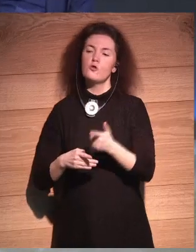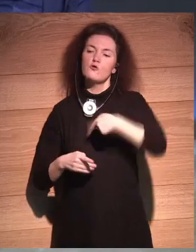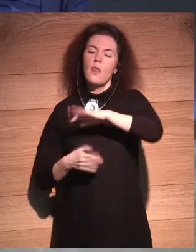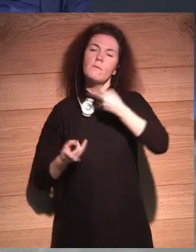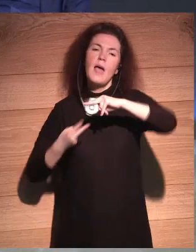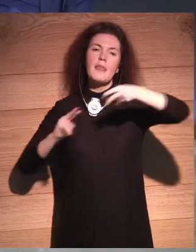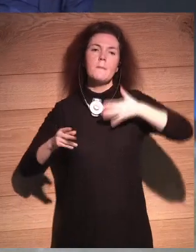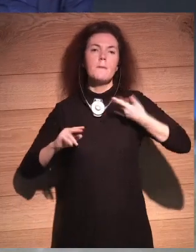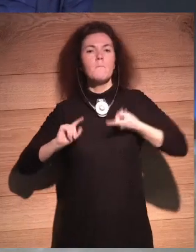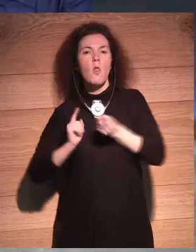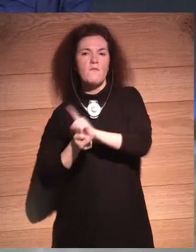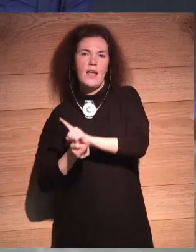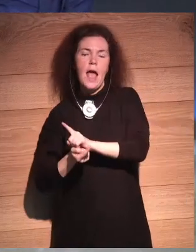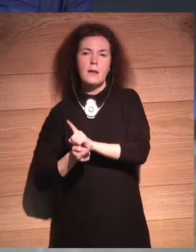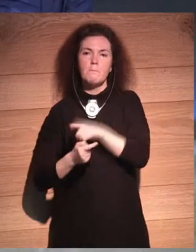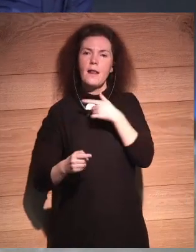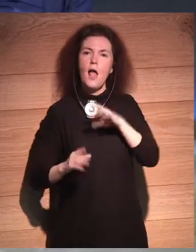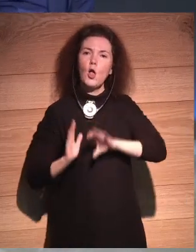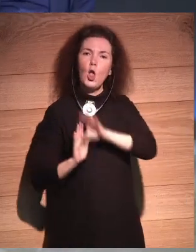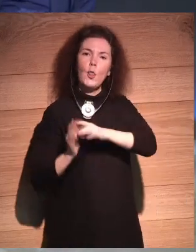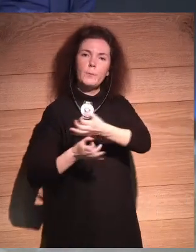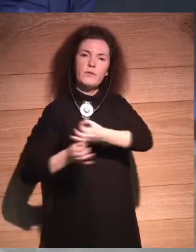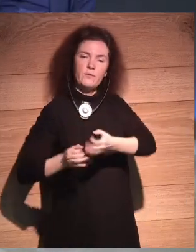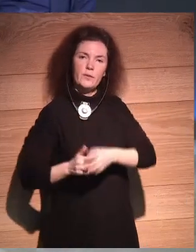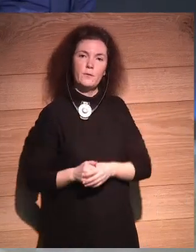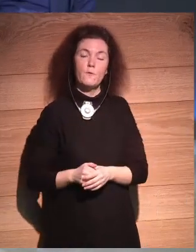nuestro ADN para poder estar cualificados.